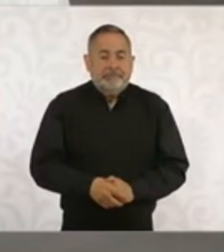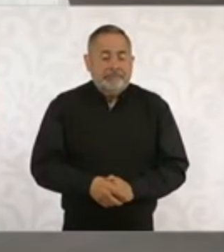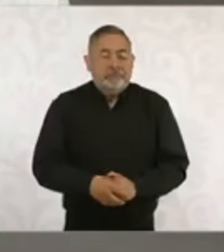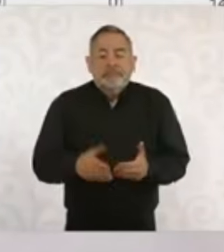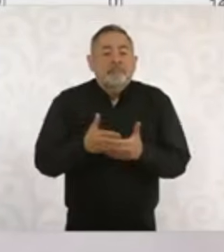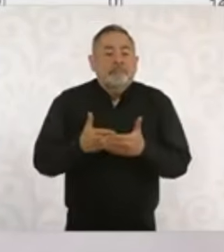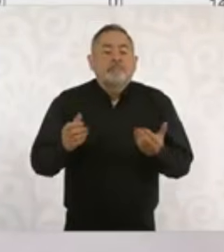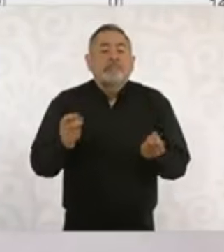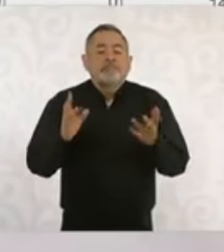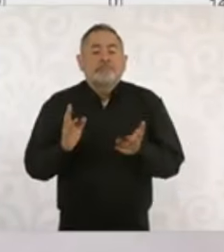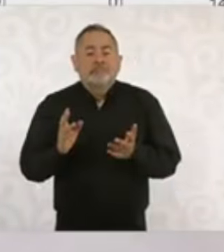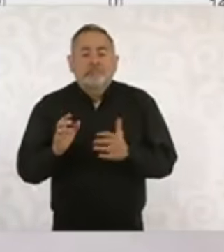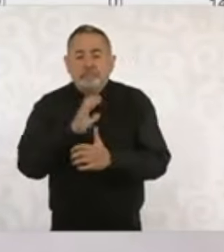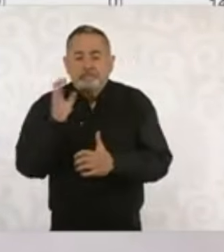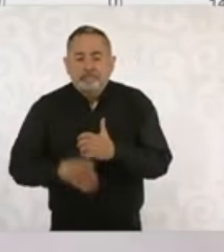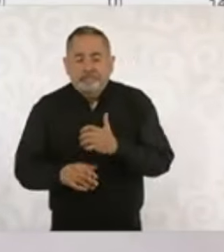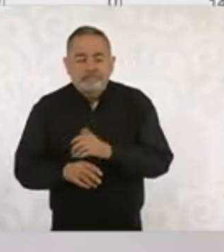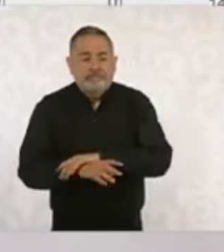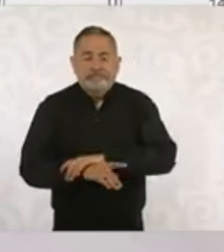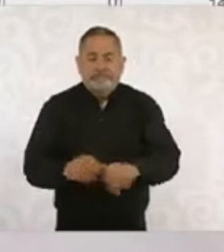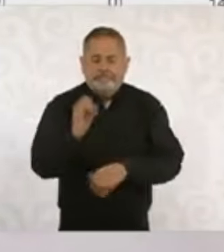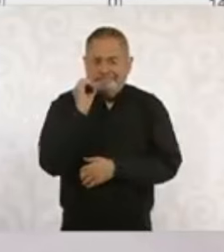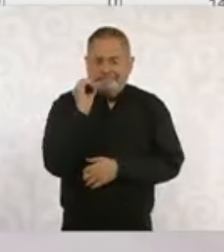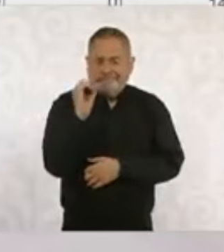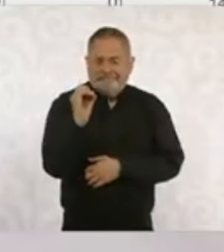Ahora, cero.